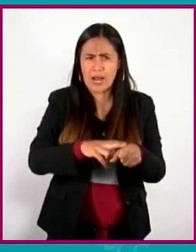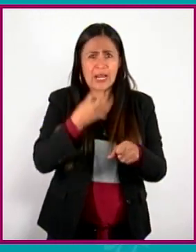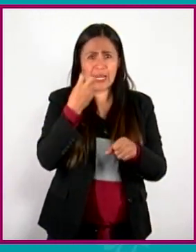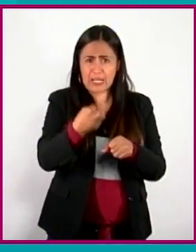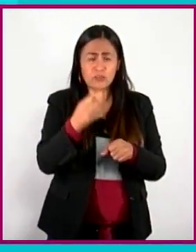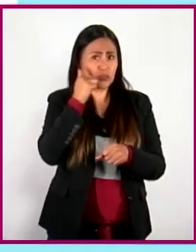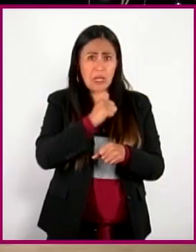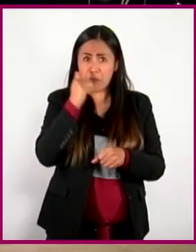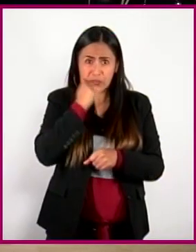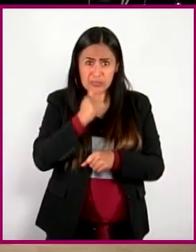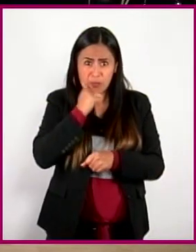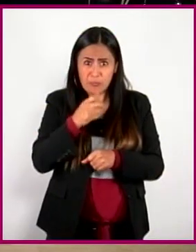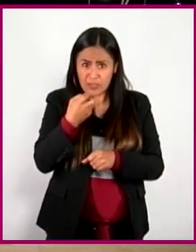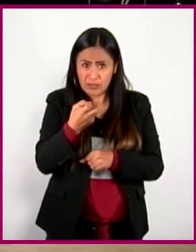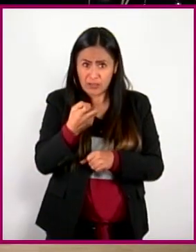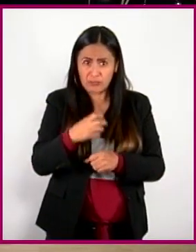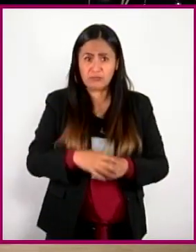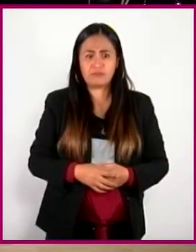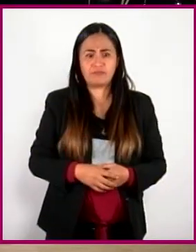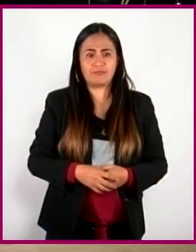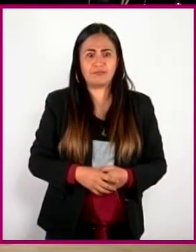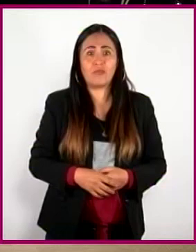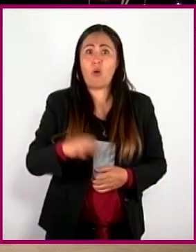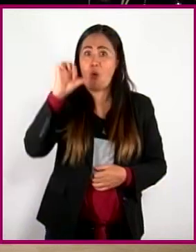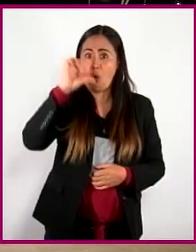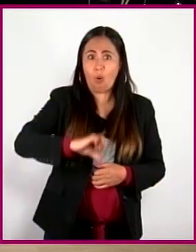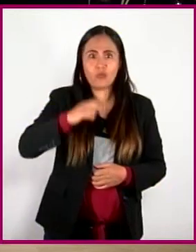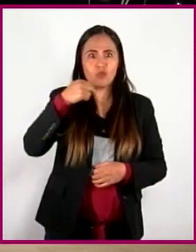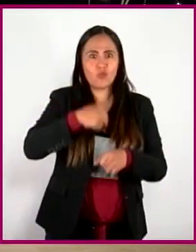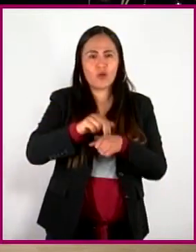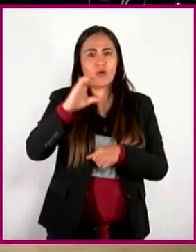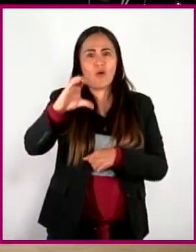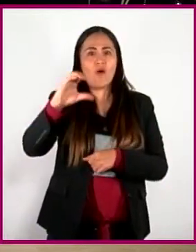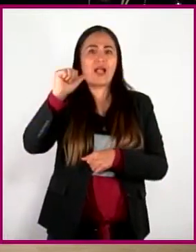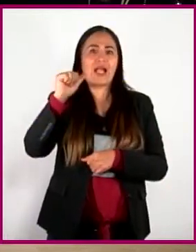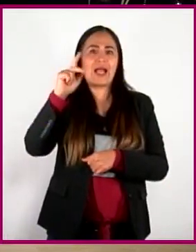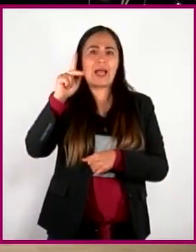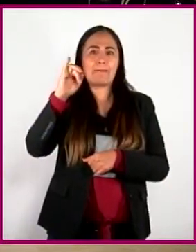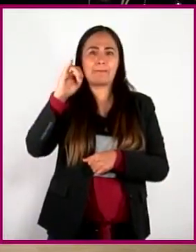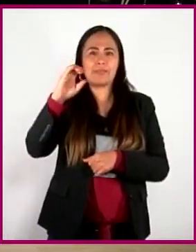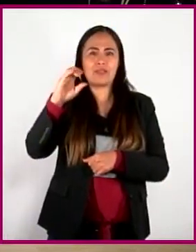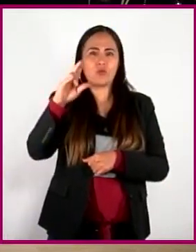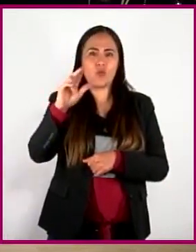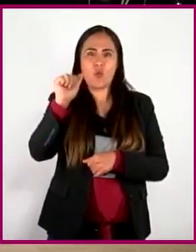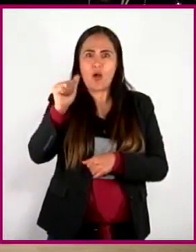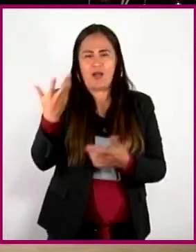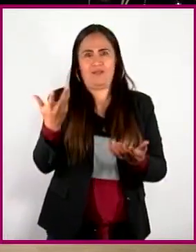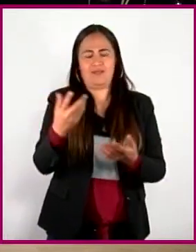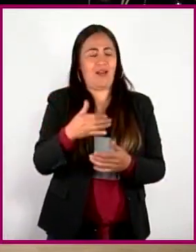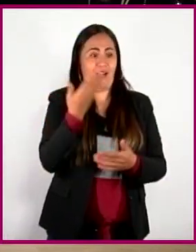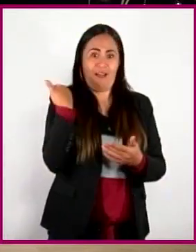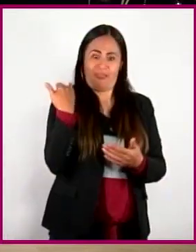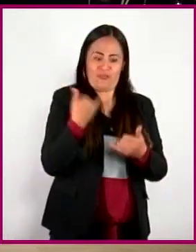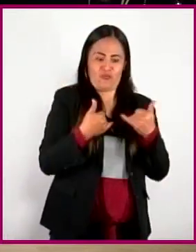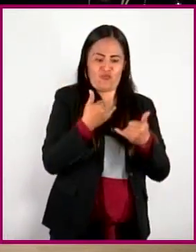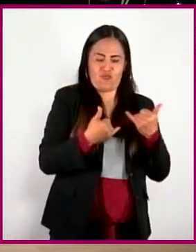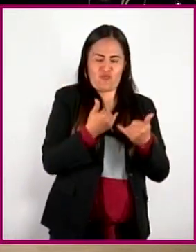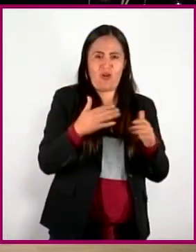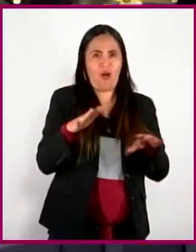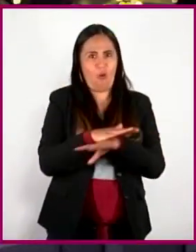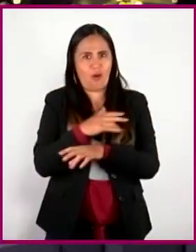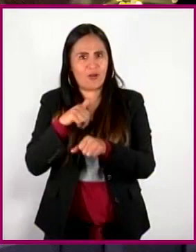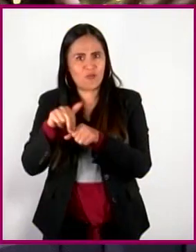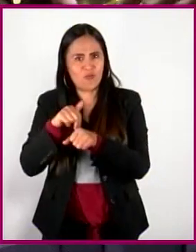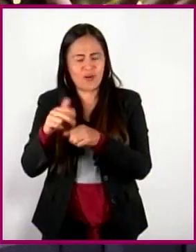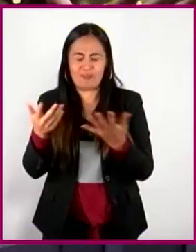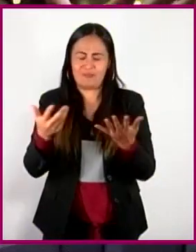número capicúa? Uy, he aprendido mucho de los números capicúas, ¿eh? Sin pensar que todo comenzó con un sencillo juego, ¿eh? Bueno, más o